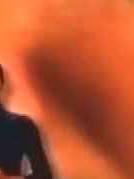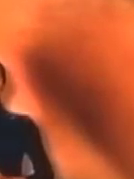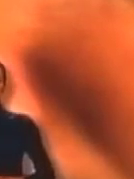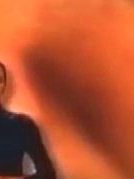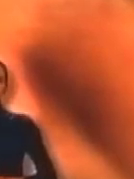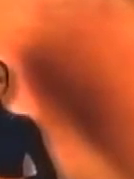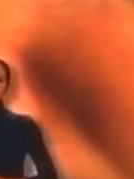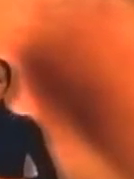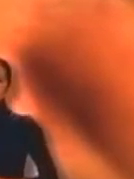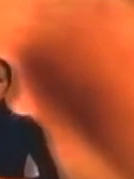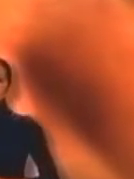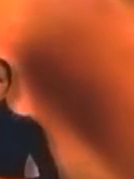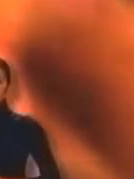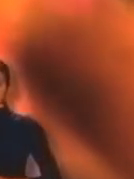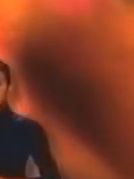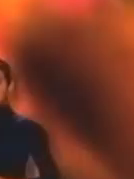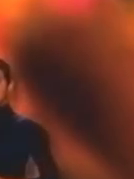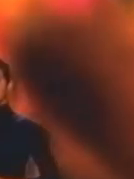por más